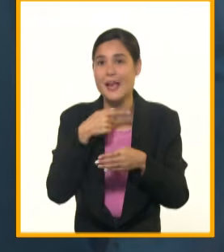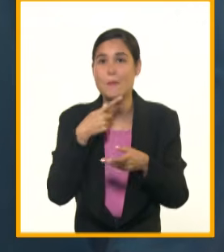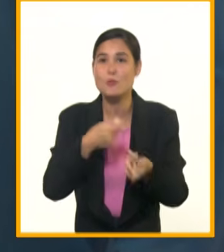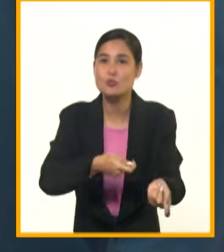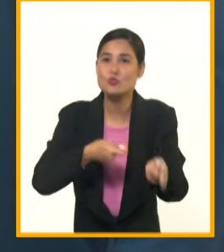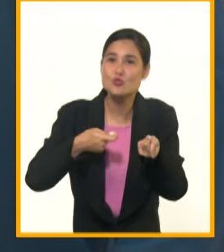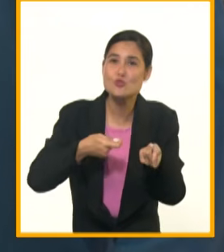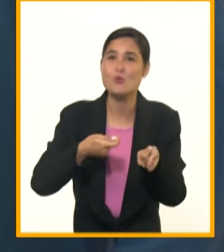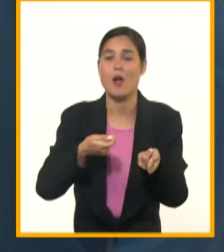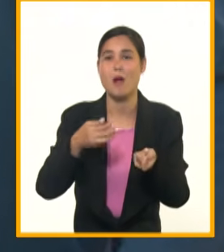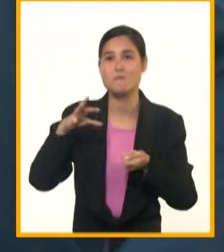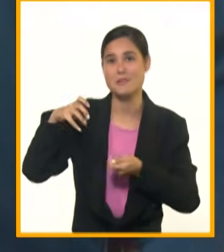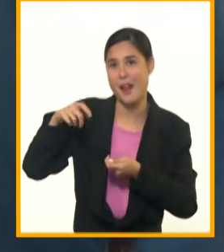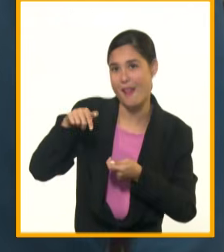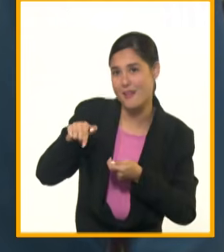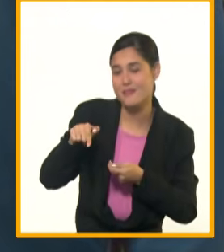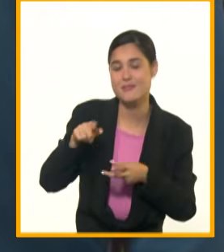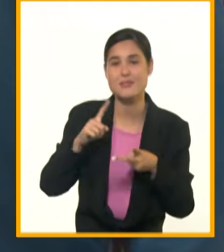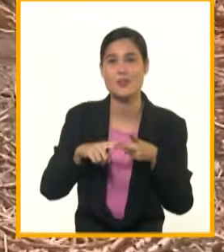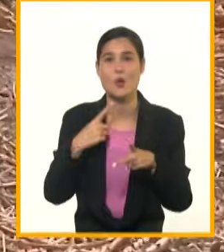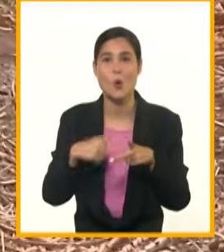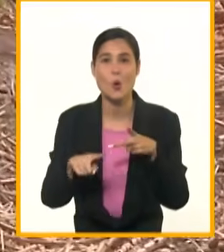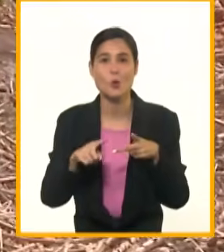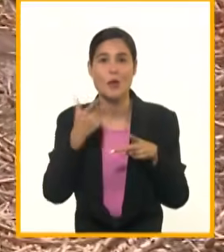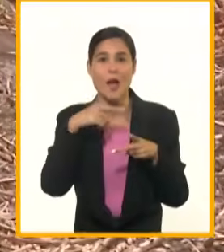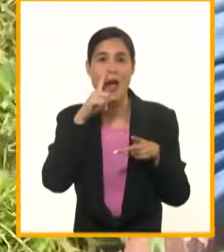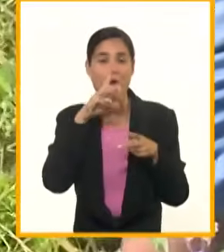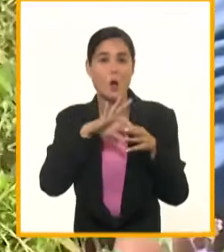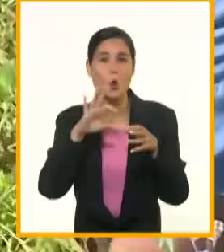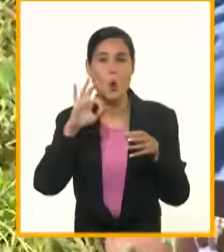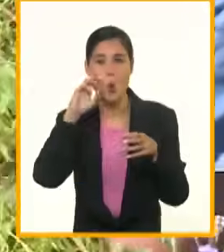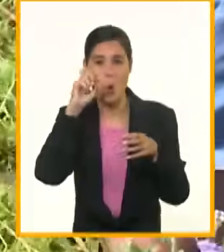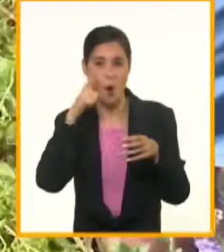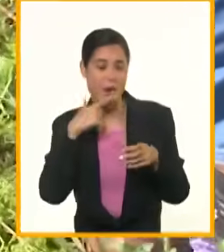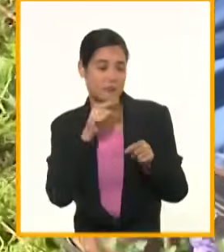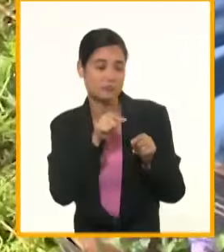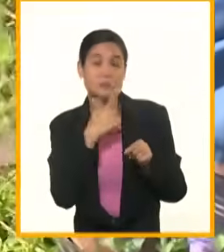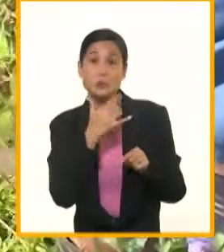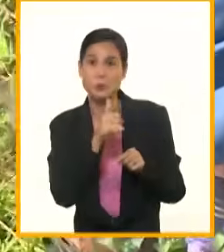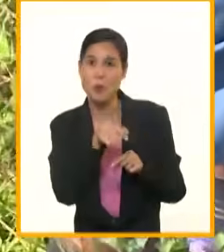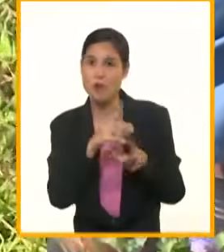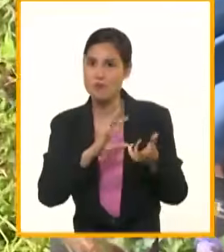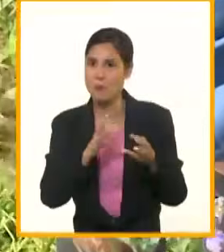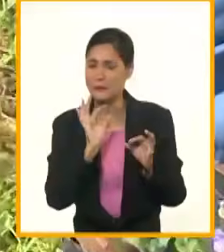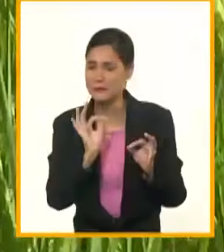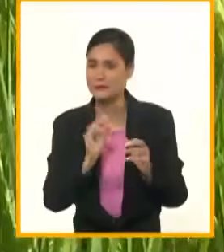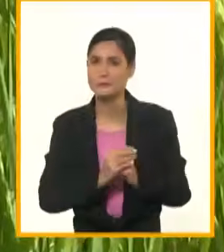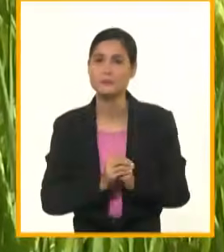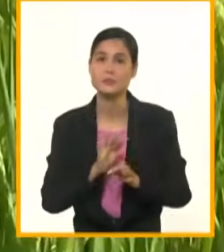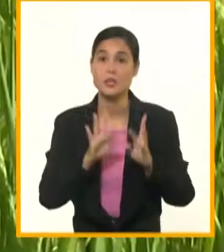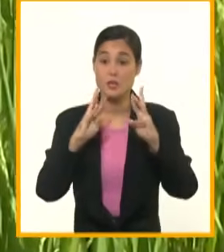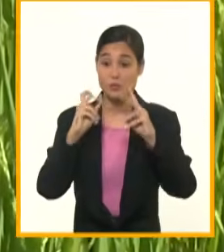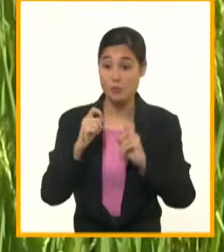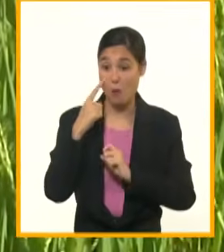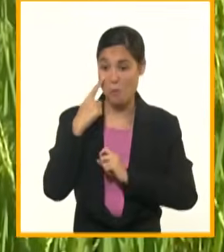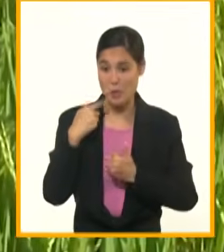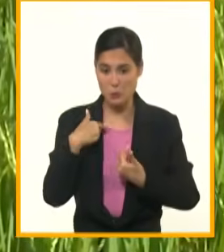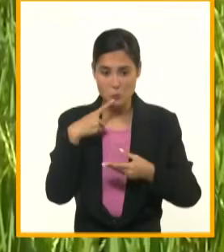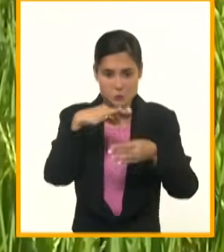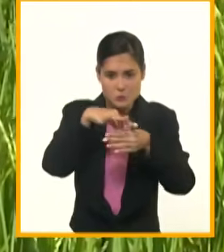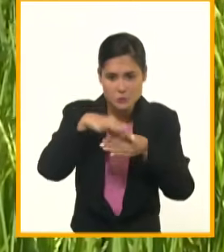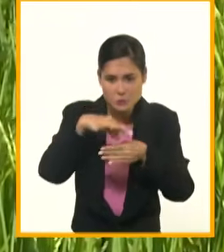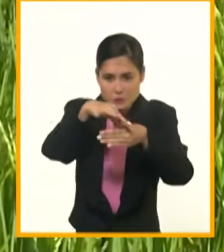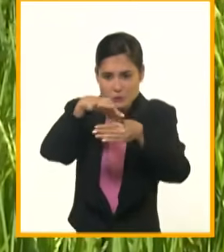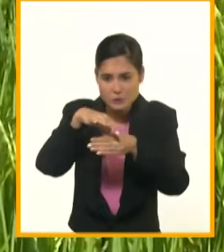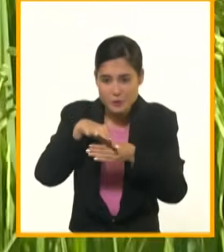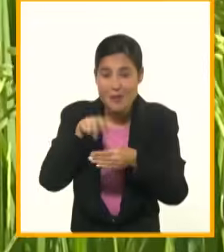yuca pinareña, que también van de mano de productor a productor. Uno de los resultados más visibles de esta alianza es el cultivo del